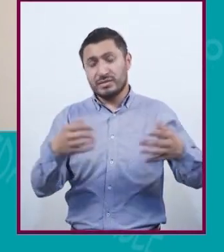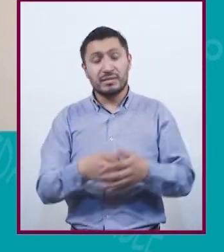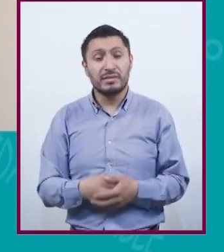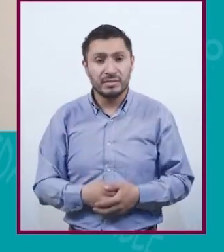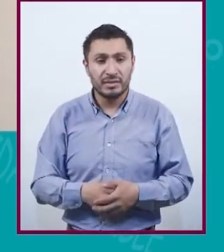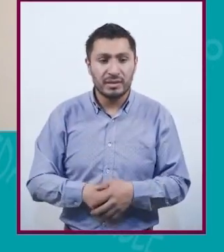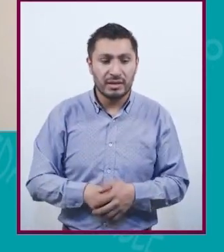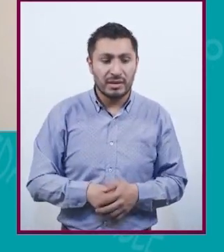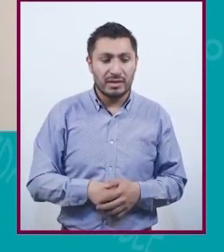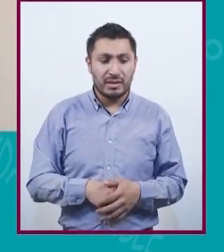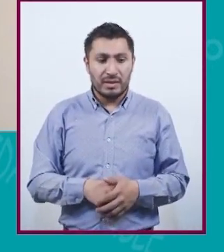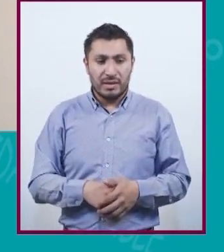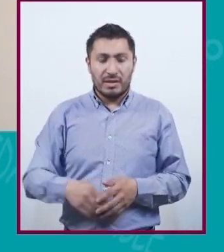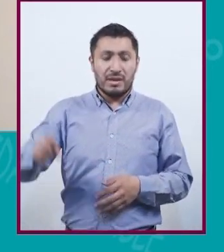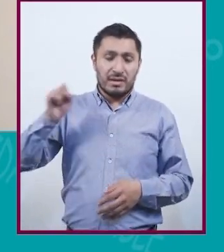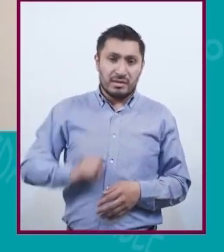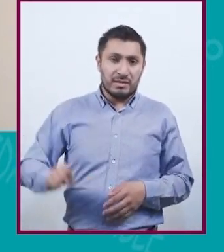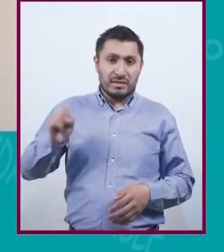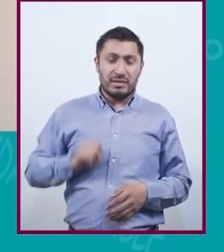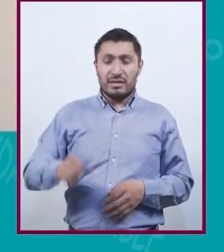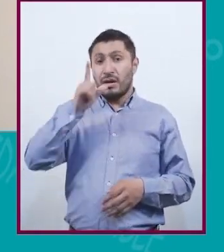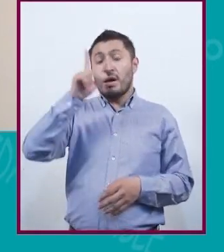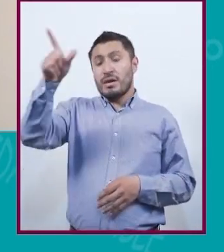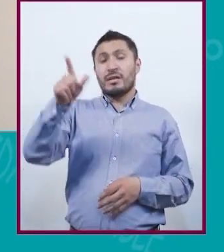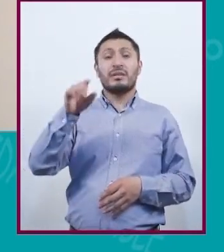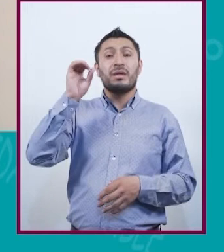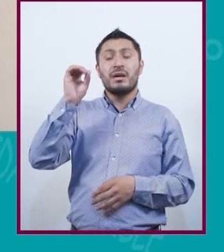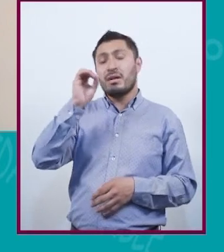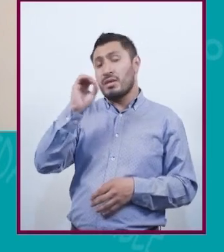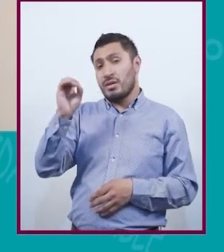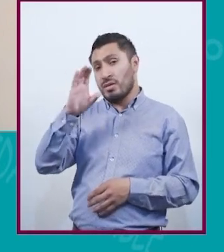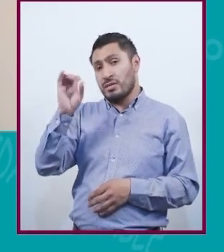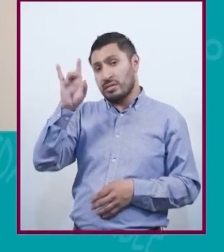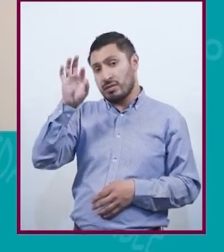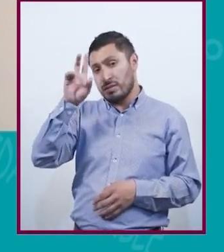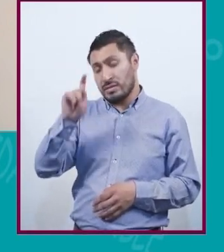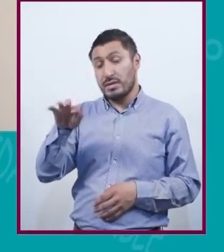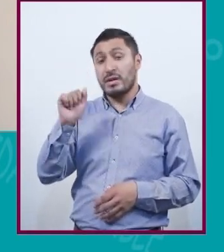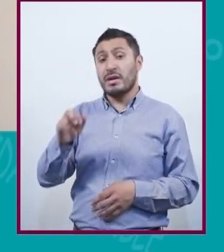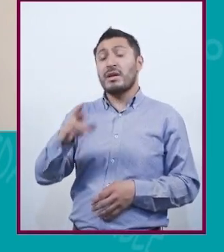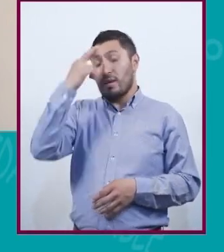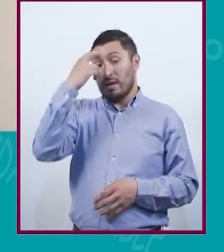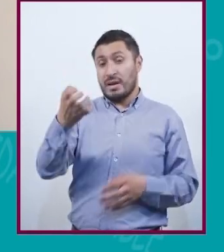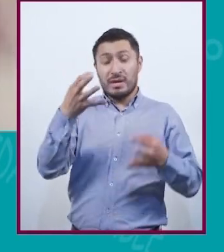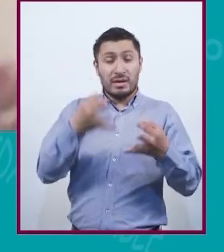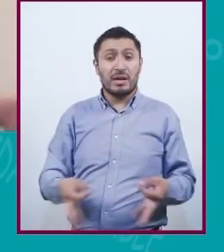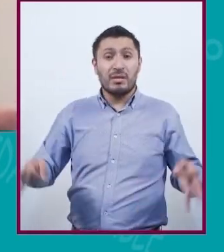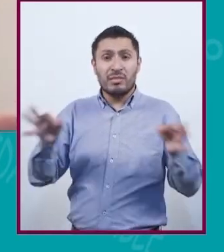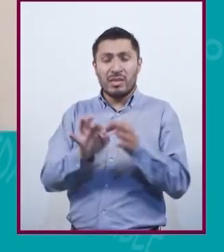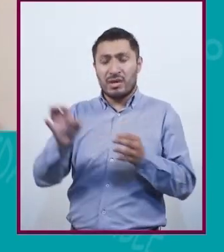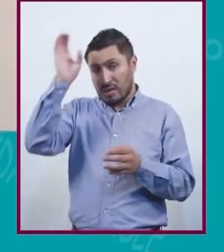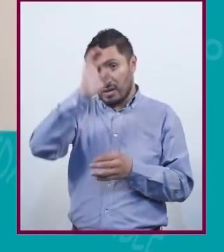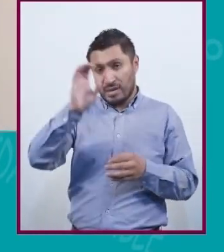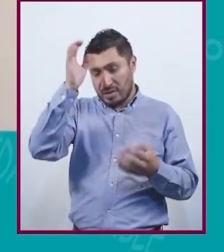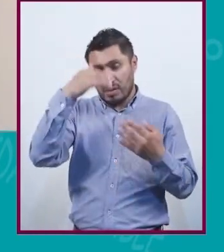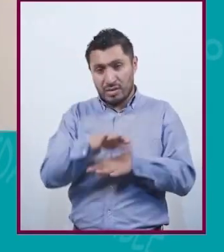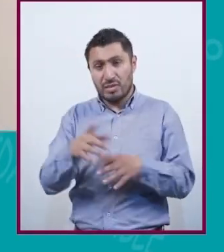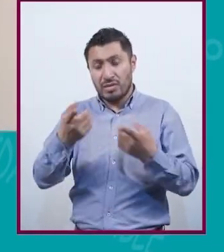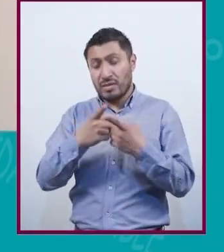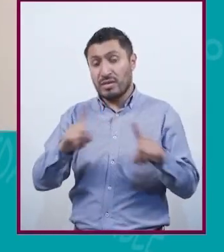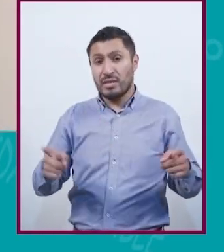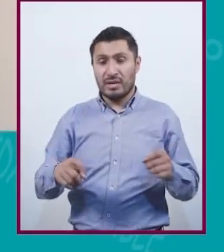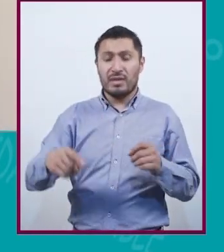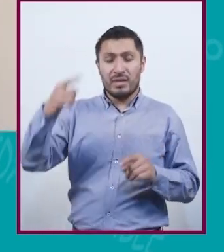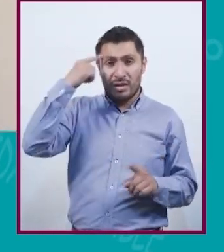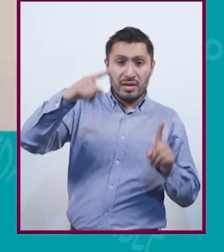cosmovisión mitológica. A partir del siglo de las luces, en Occidente se da prioridad a la razón y a la ciencia